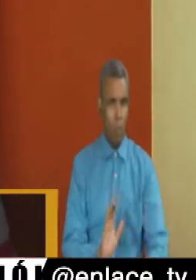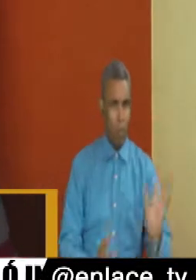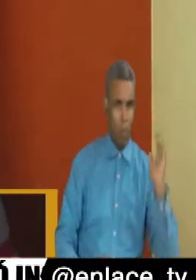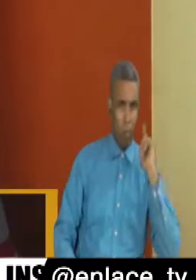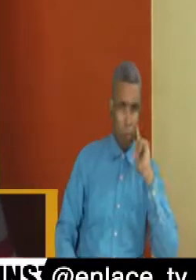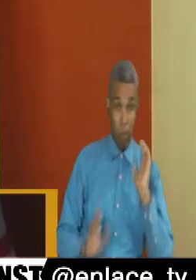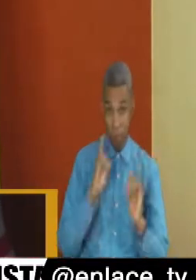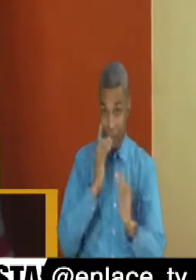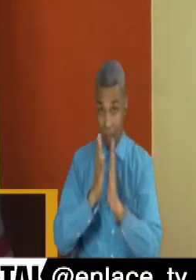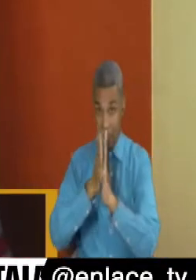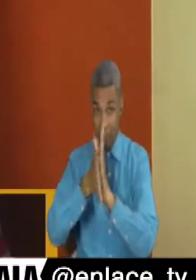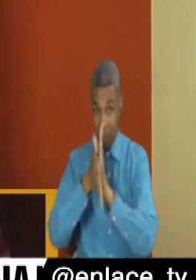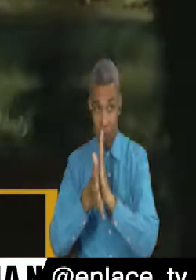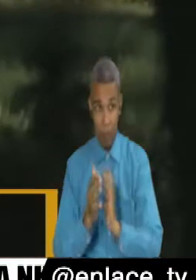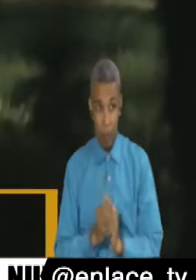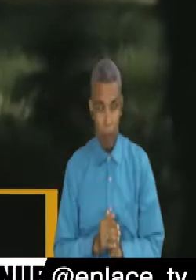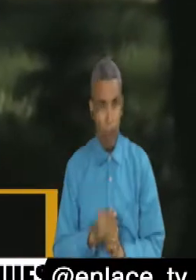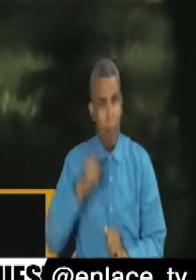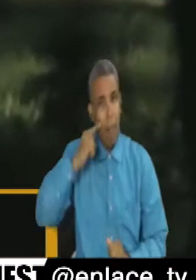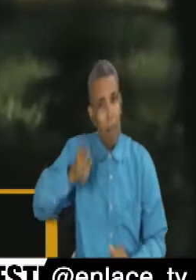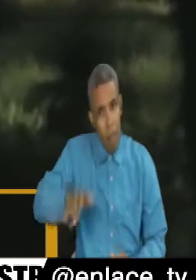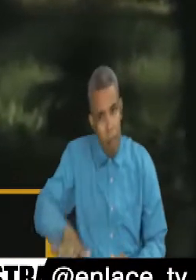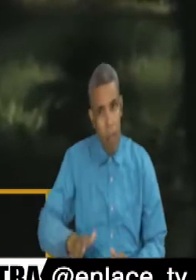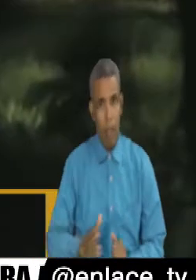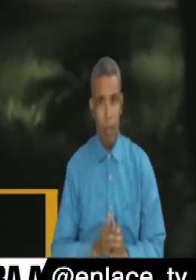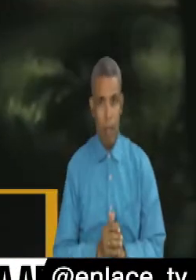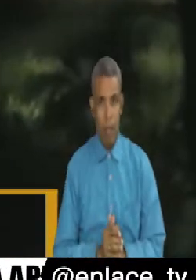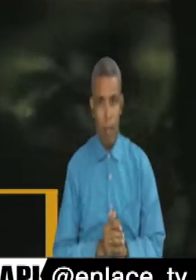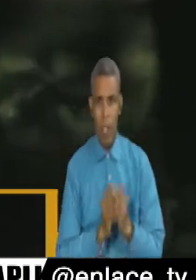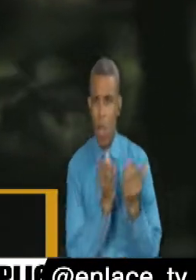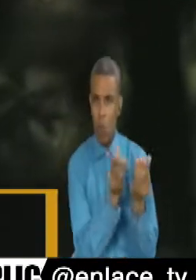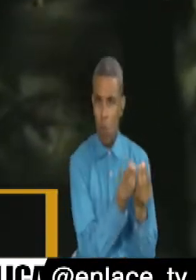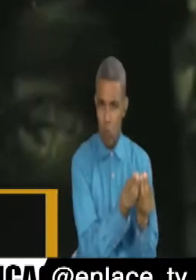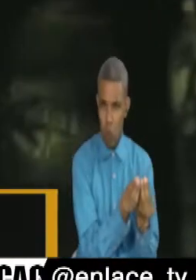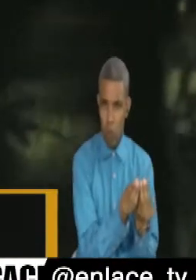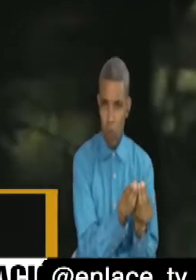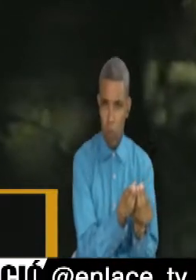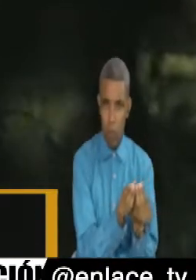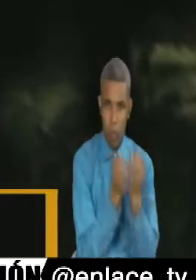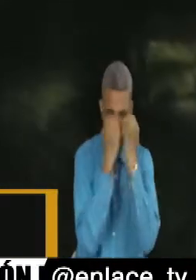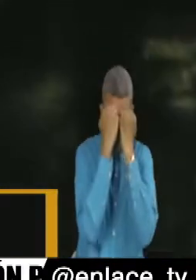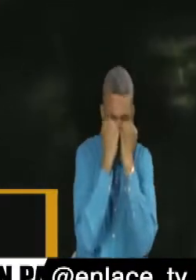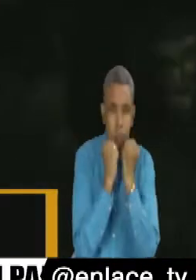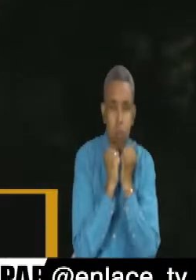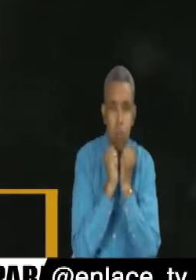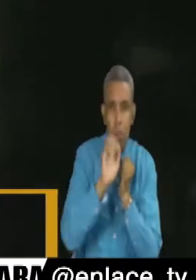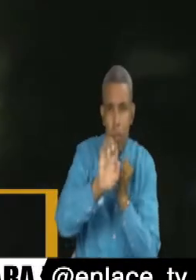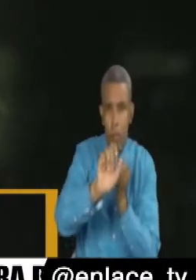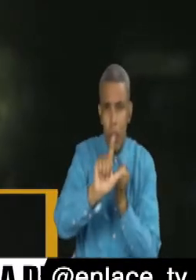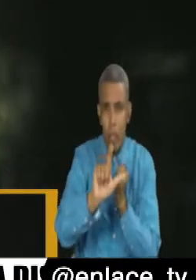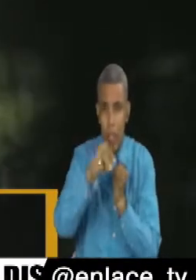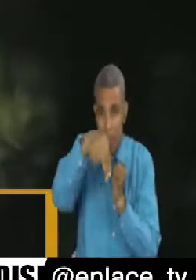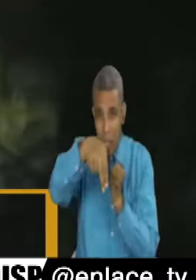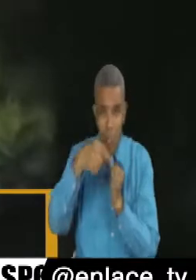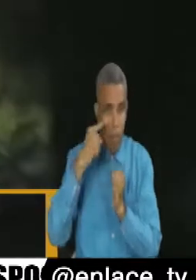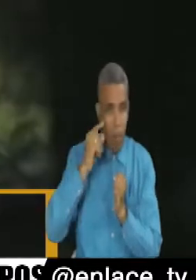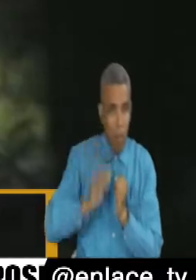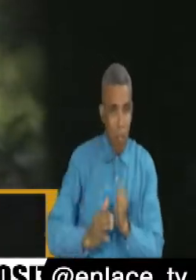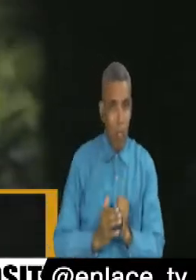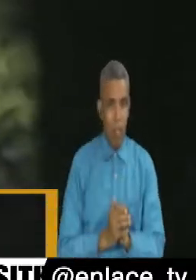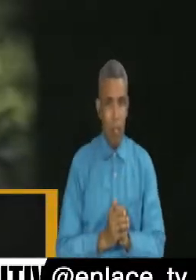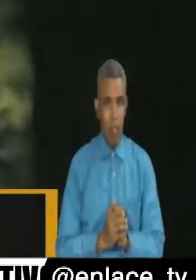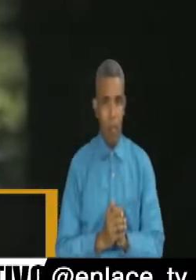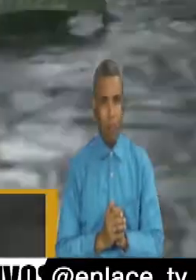el territorio, al parecer hubo un hostigamiento en el municipio de Arenal Bolívar, dado por la situación de